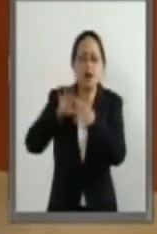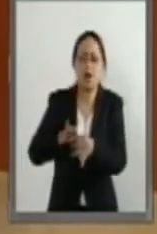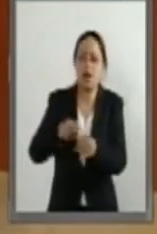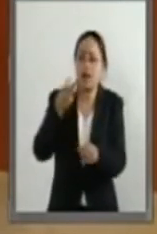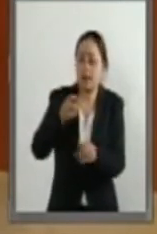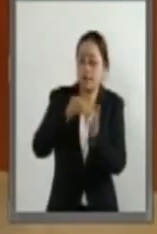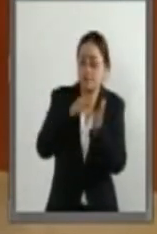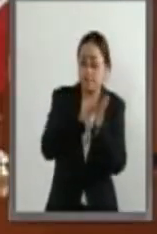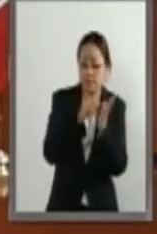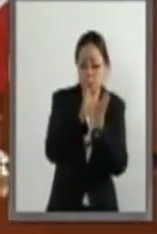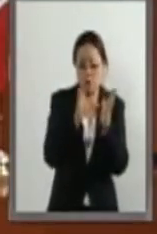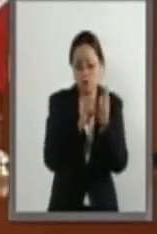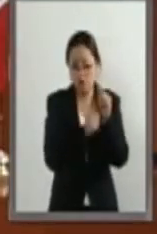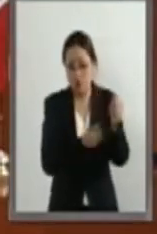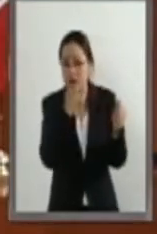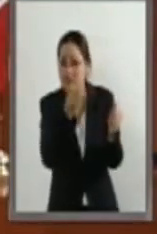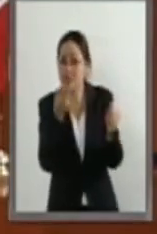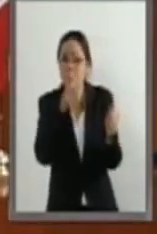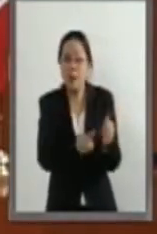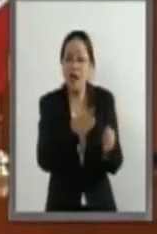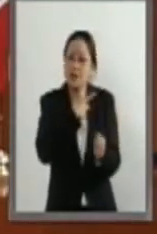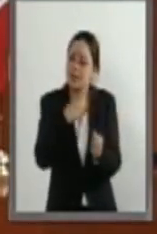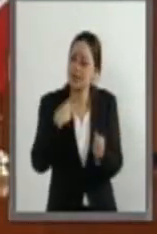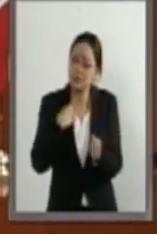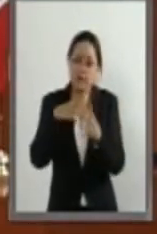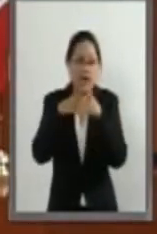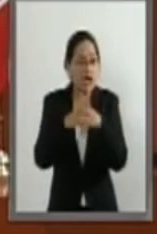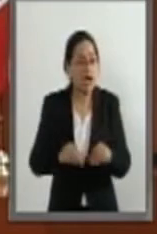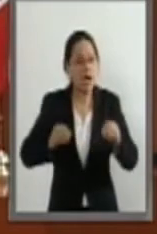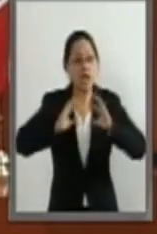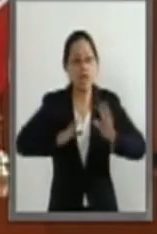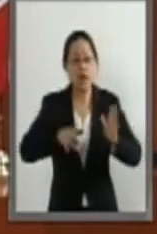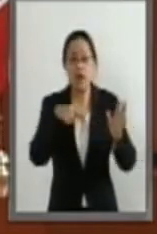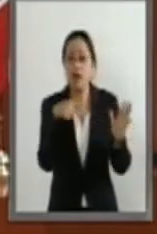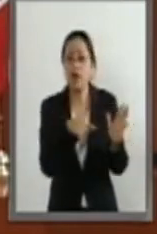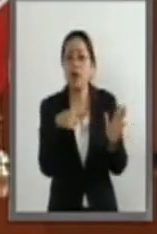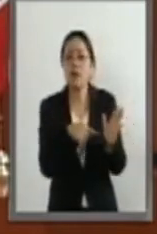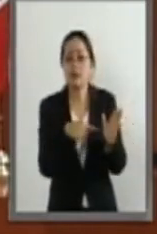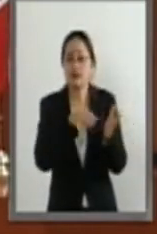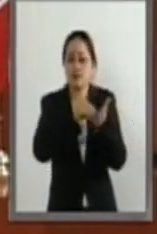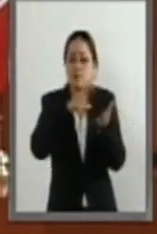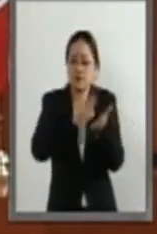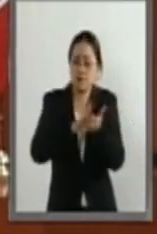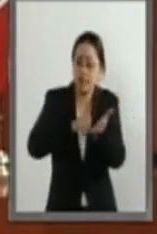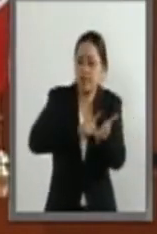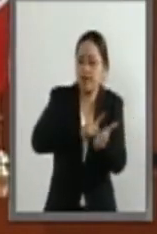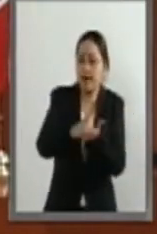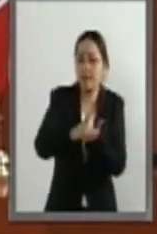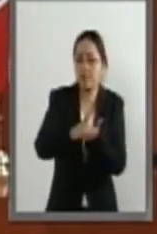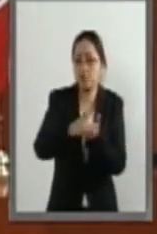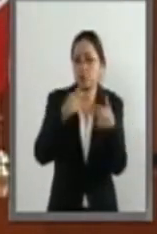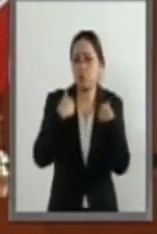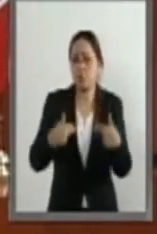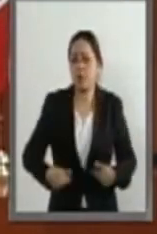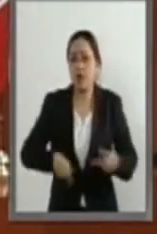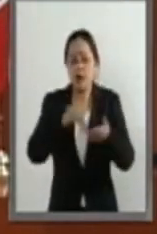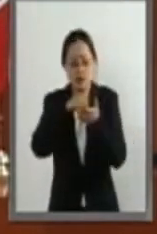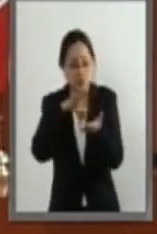la Constitución Política de los Estados Unidos Mexicanos, donde están plasmados los derechos humanos.